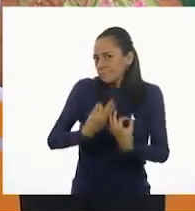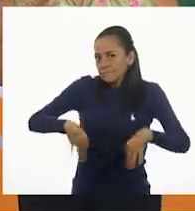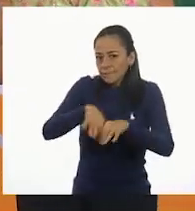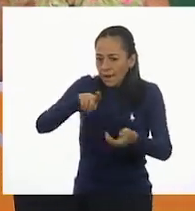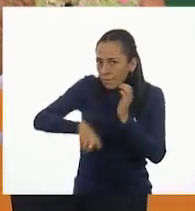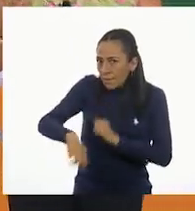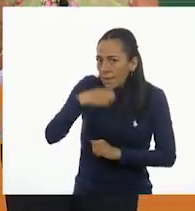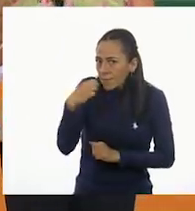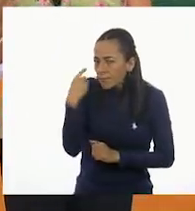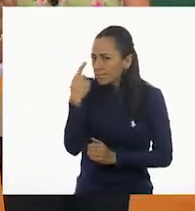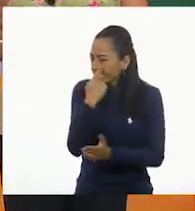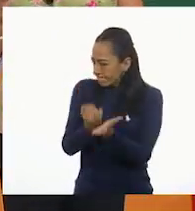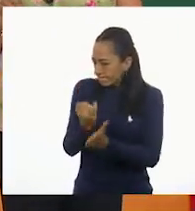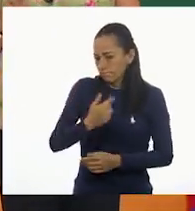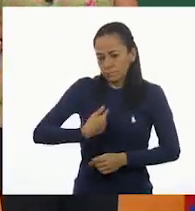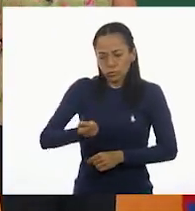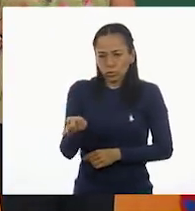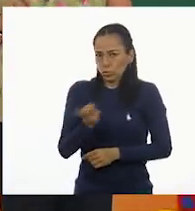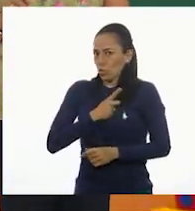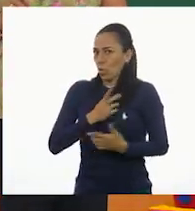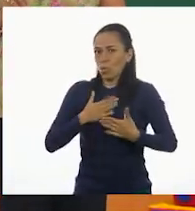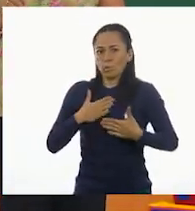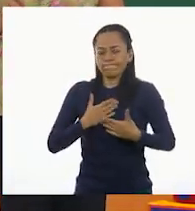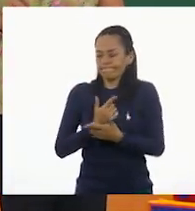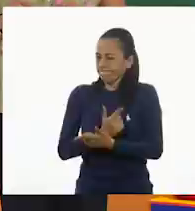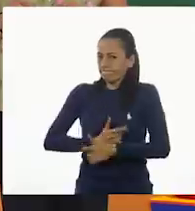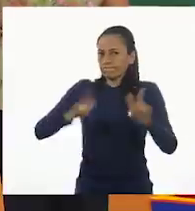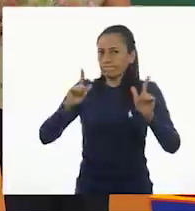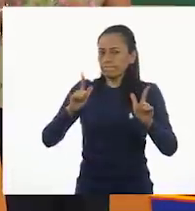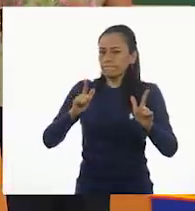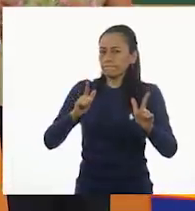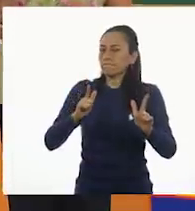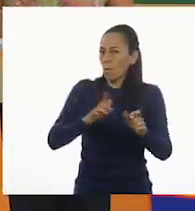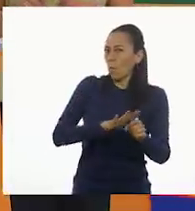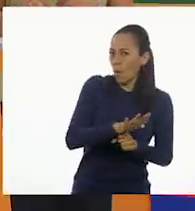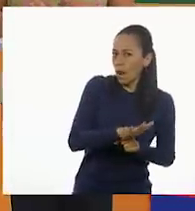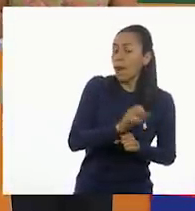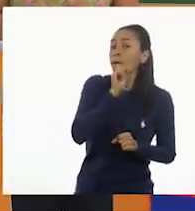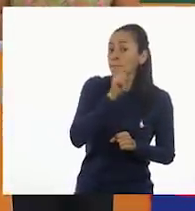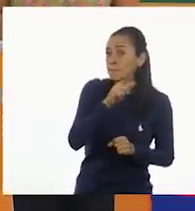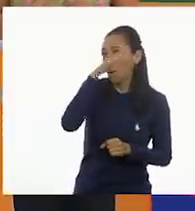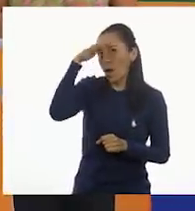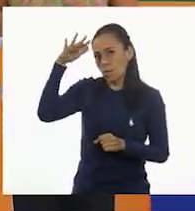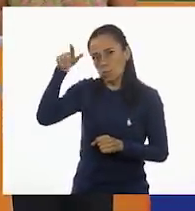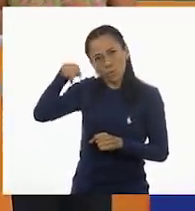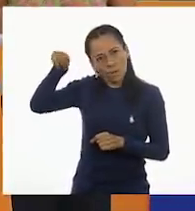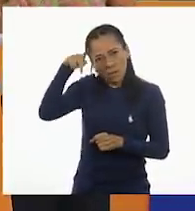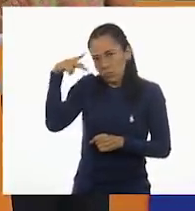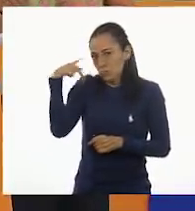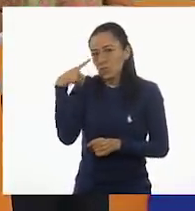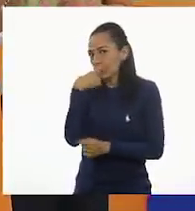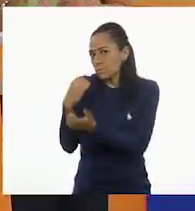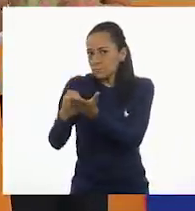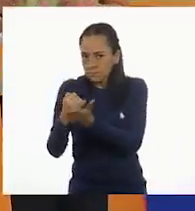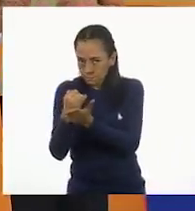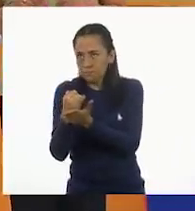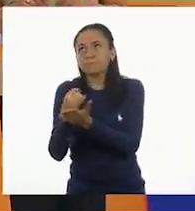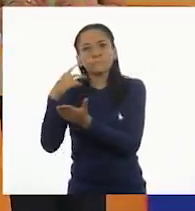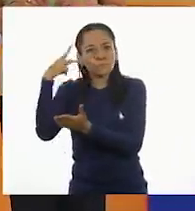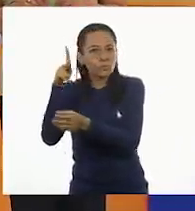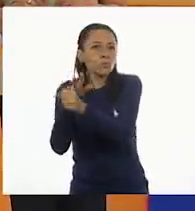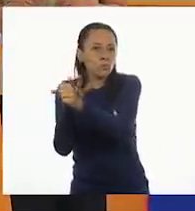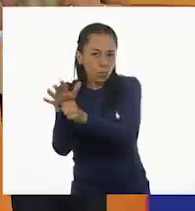y cuáles requieren ser tomadas por los adultos que los cuidan y los enseñan, que en este